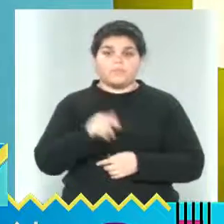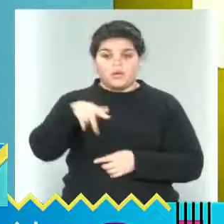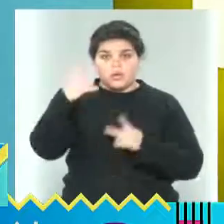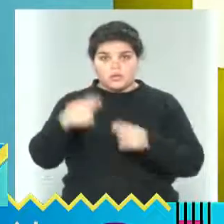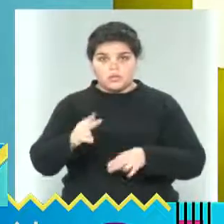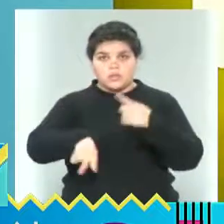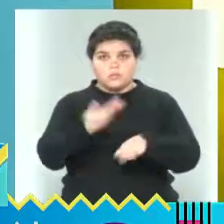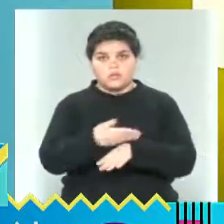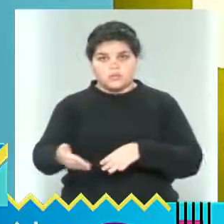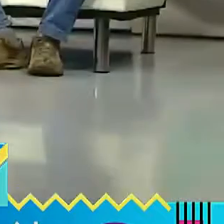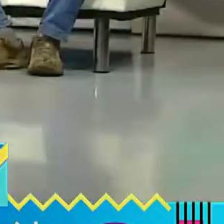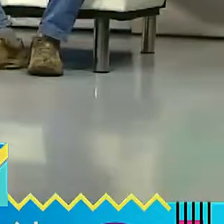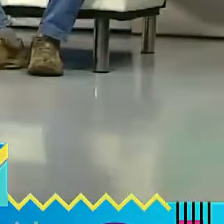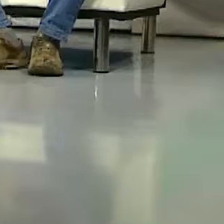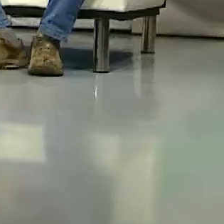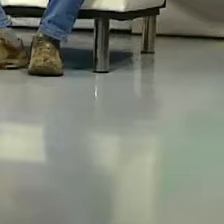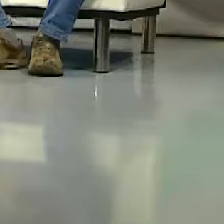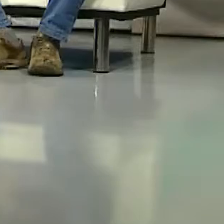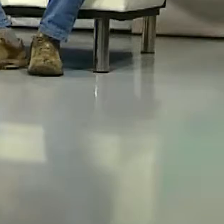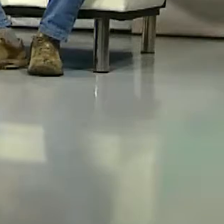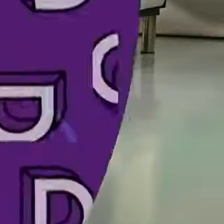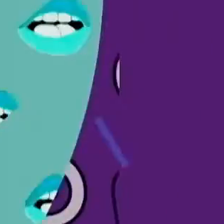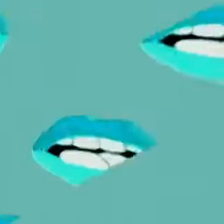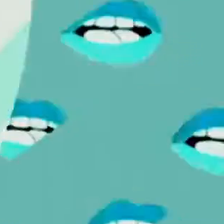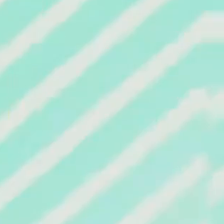Pequeño corte y enseguida continuamos con más.